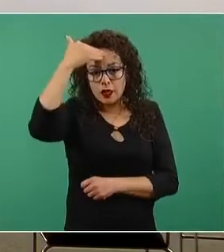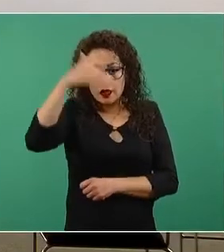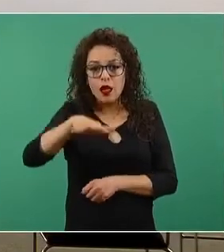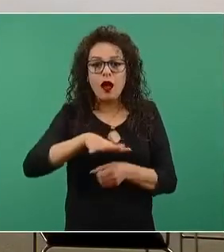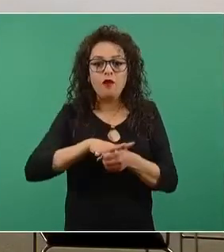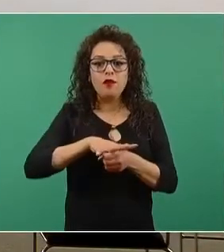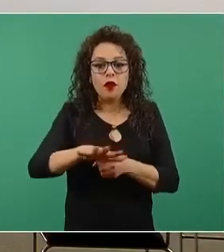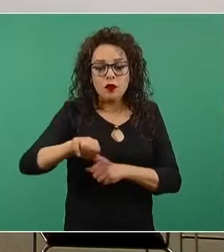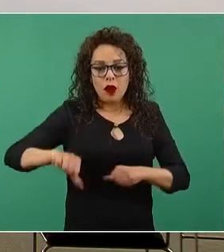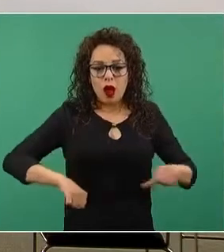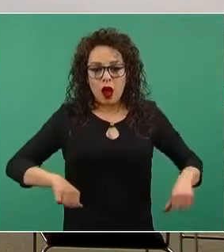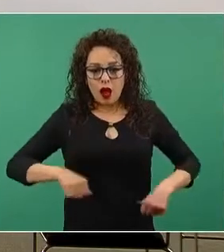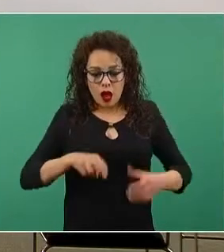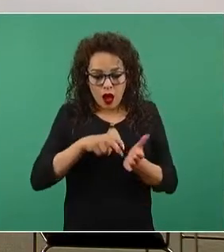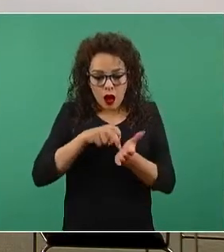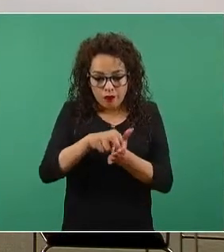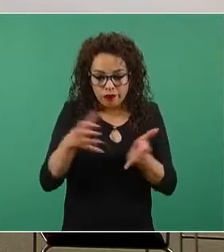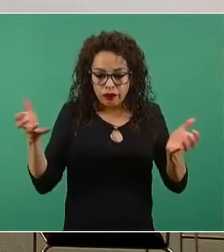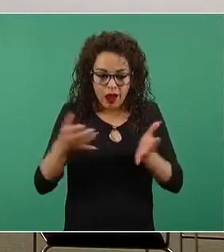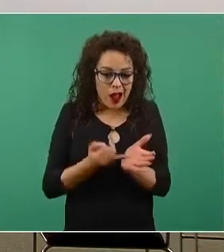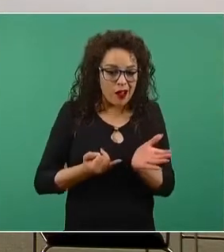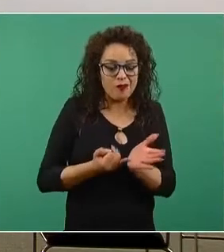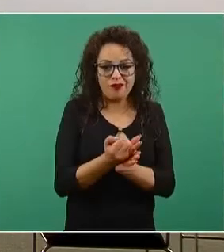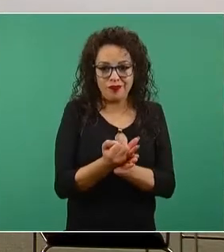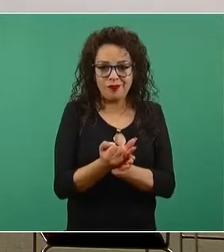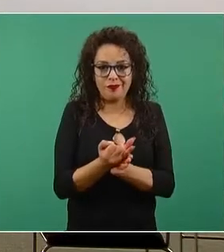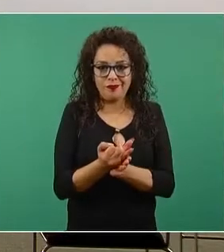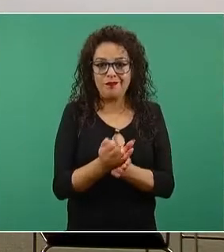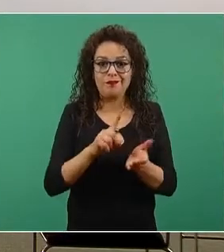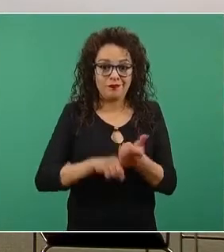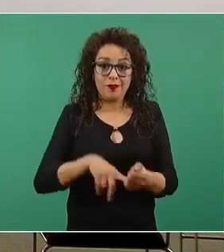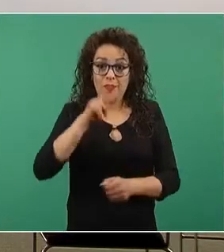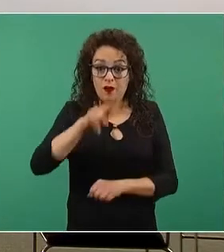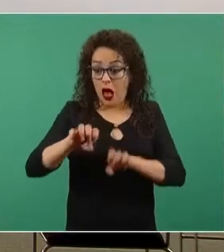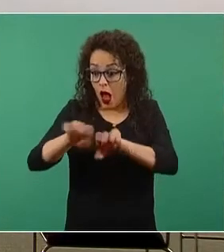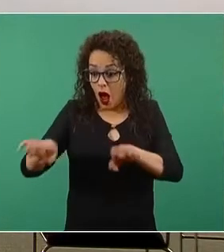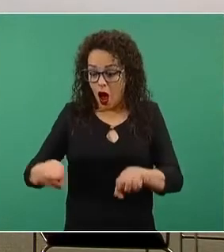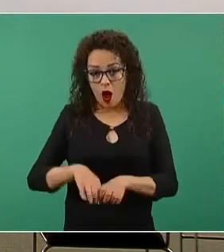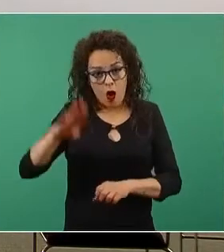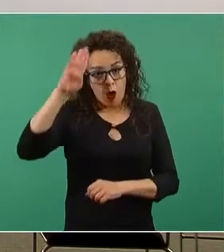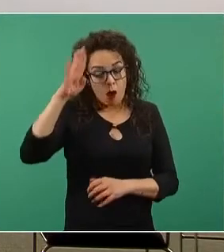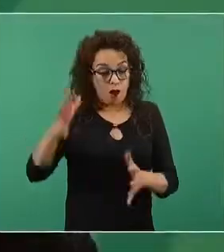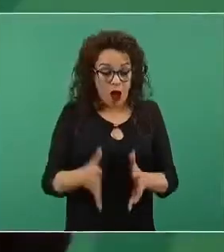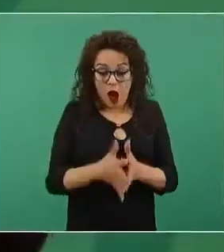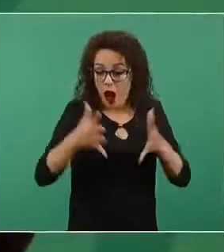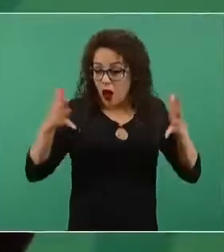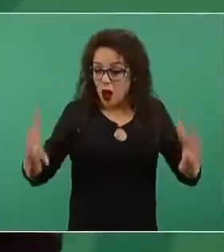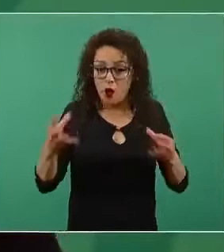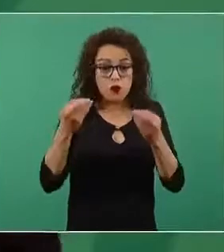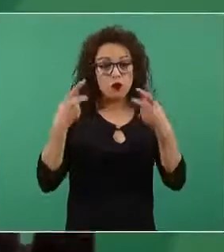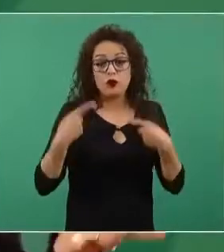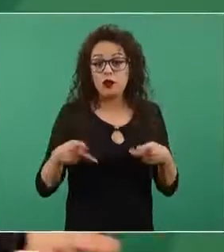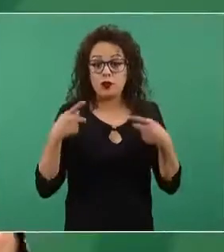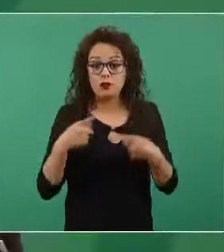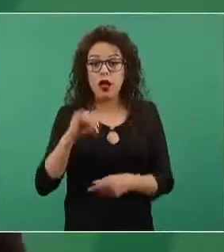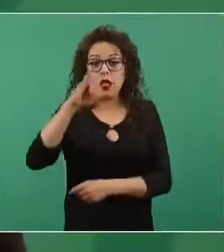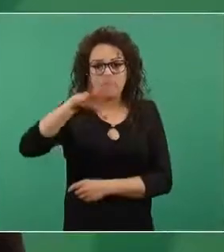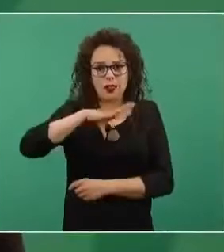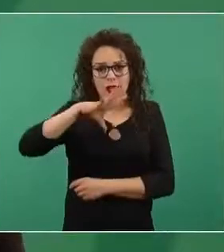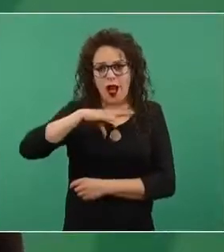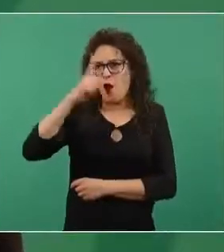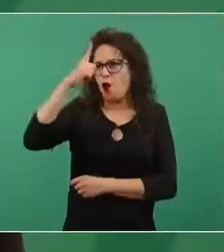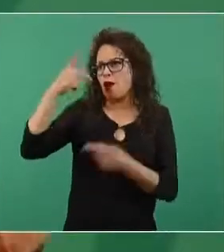tenemos que realizar. Esto es como una orquesta gigante, ¿no? En donde existe sí un director de la orquesta,